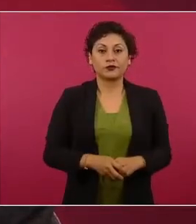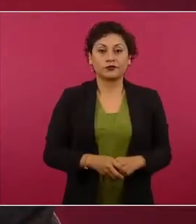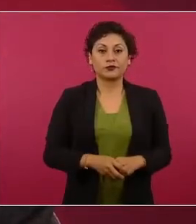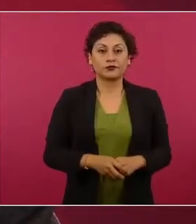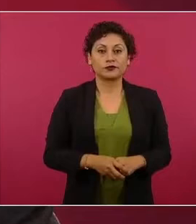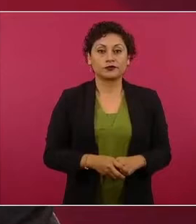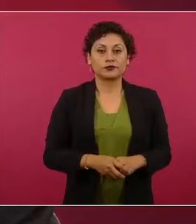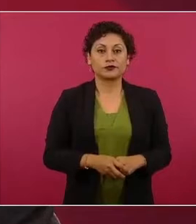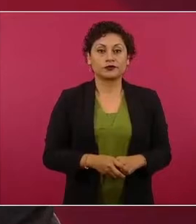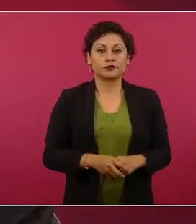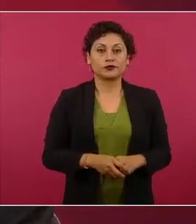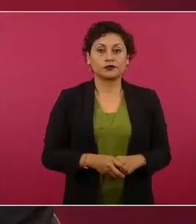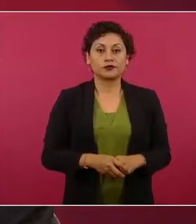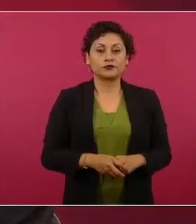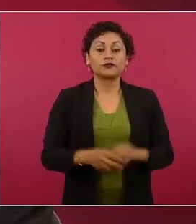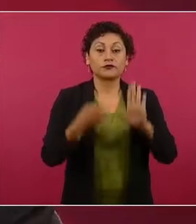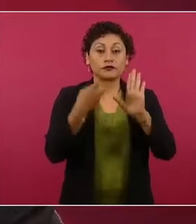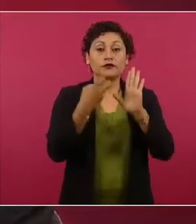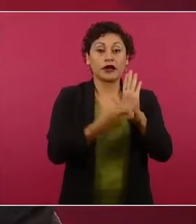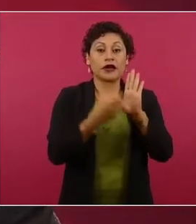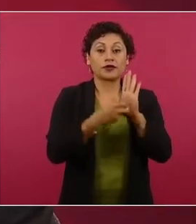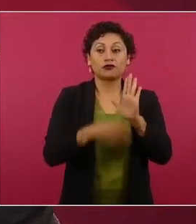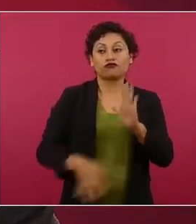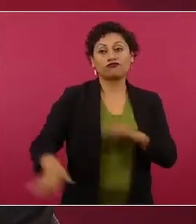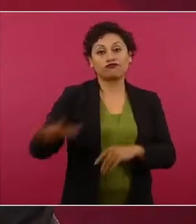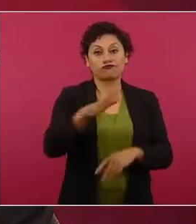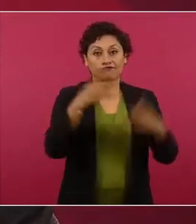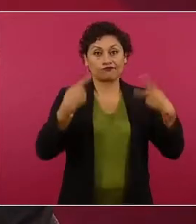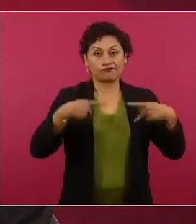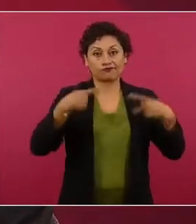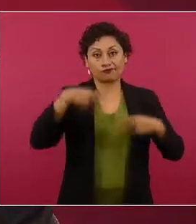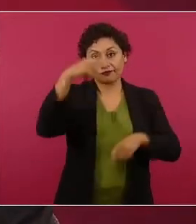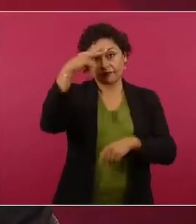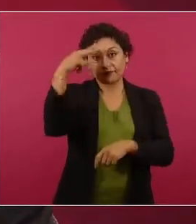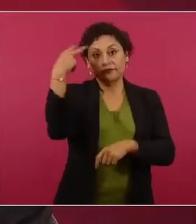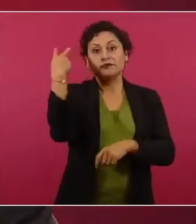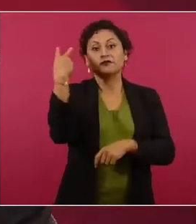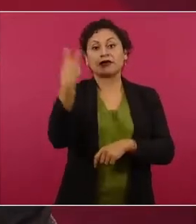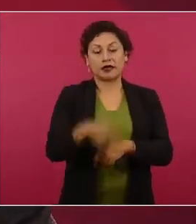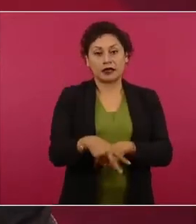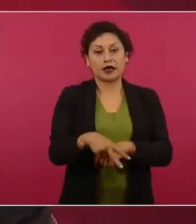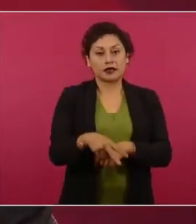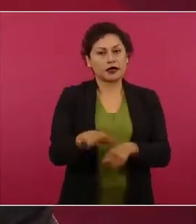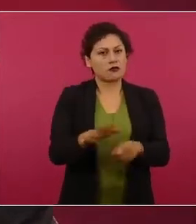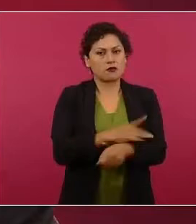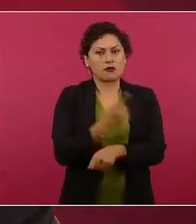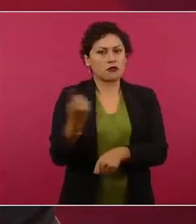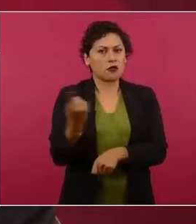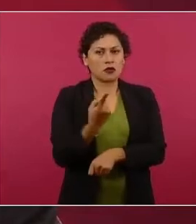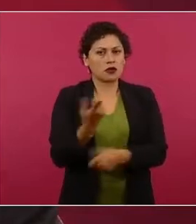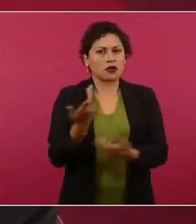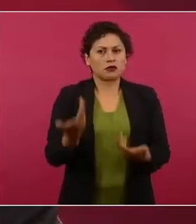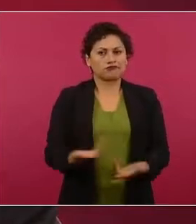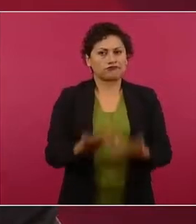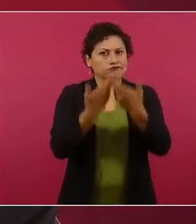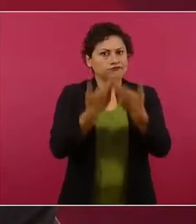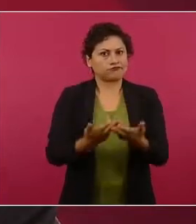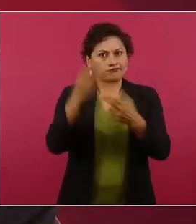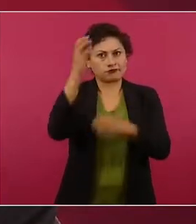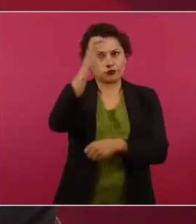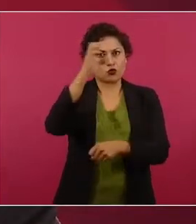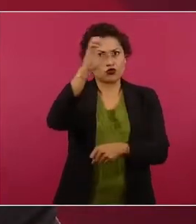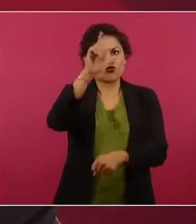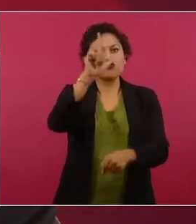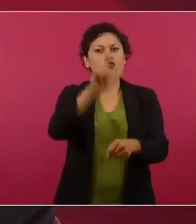que distingue a la población mexicana con la expresión de su riqueza cultural organizada y